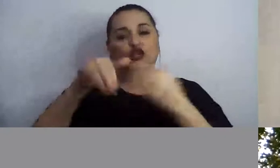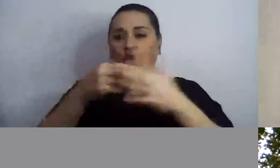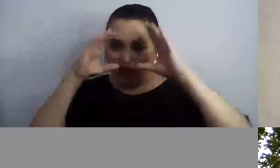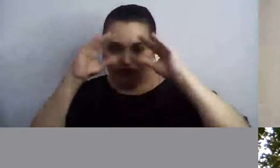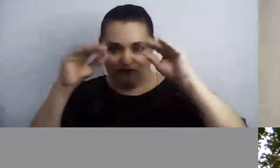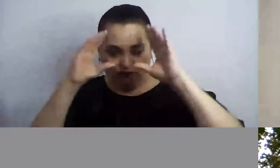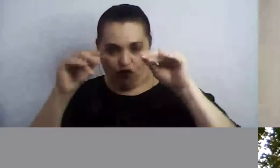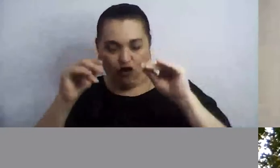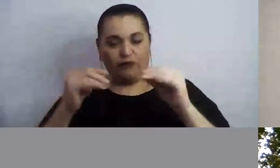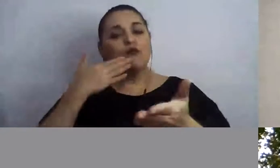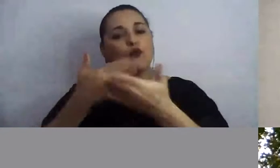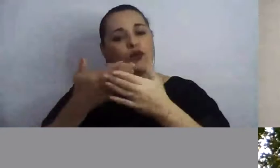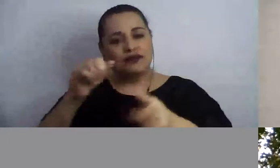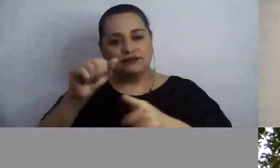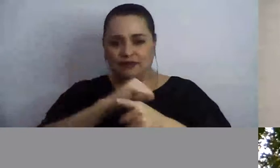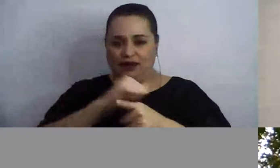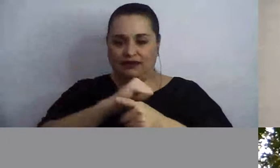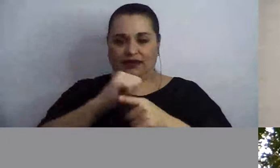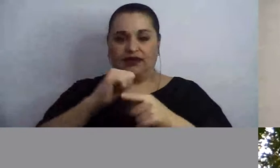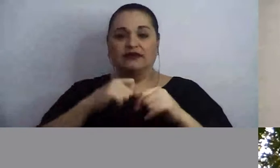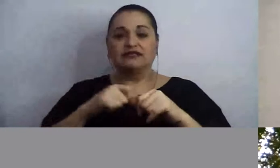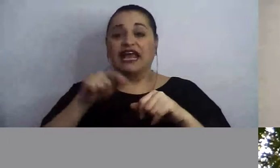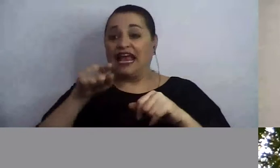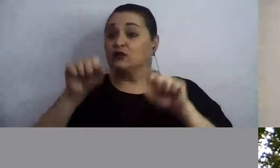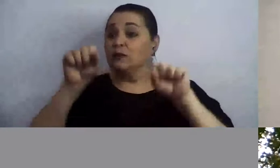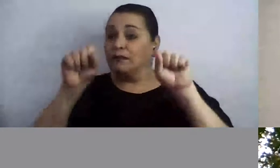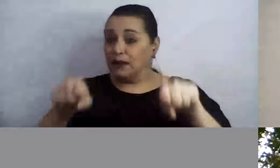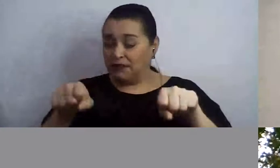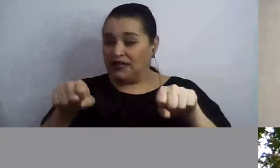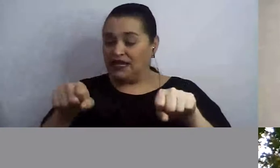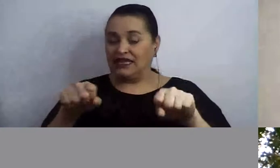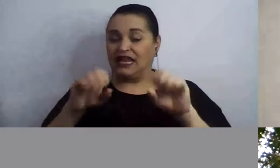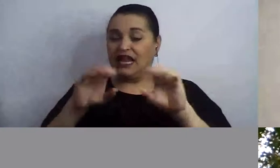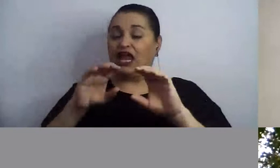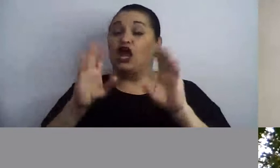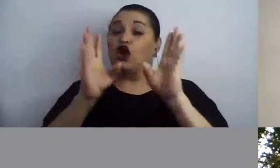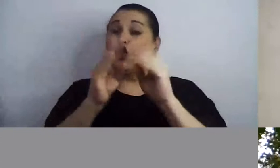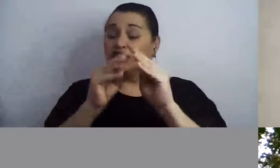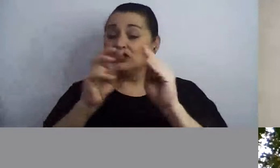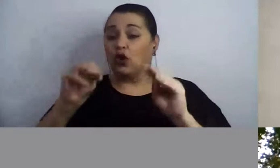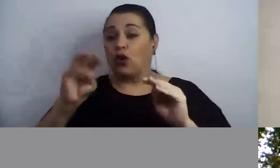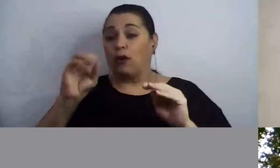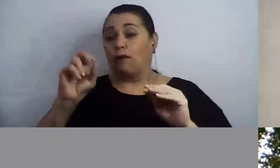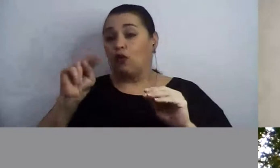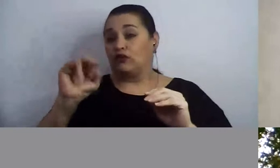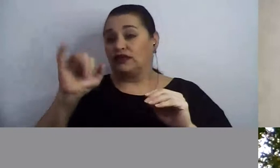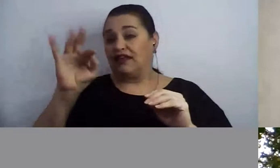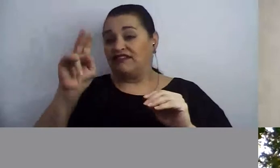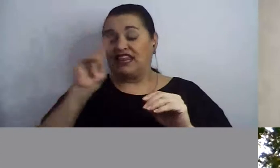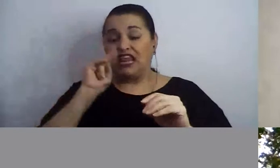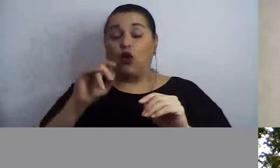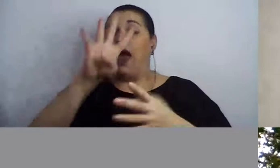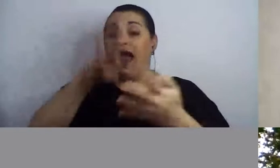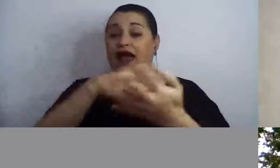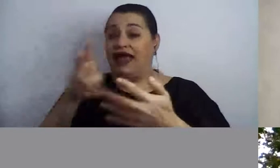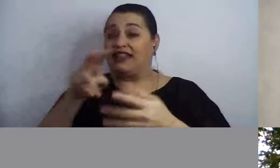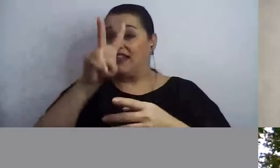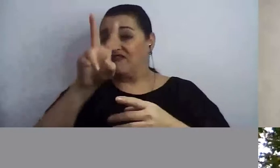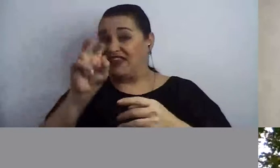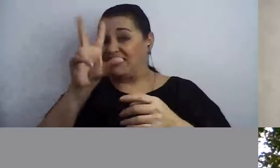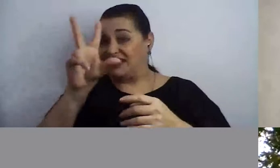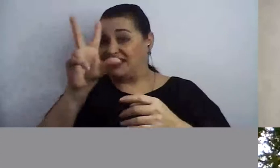propiamente sobre buenas prácticas esto nos permite consenso Montevideo y Agenda 2030 tener una confluencia de procesos donde veamos